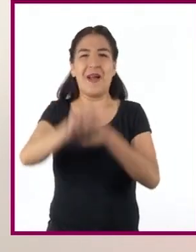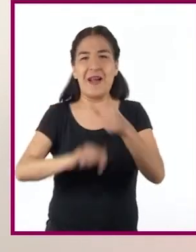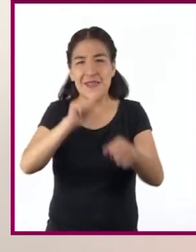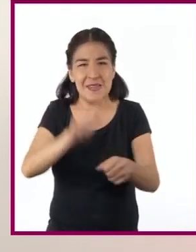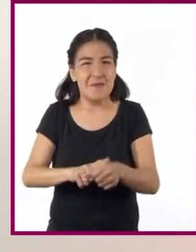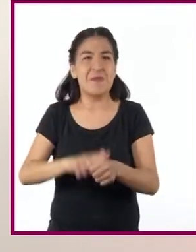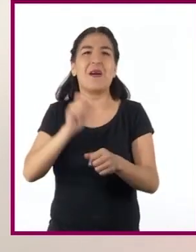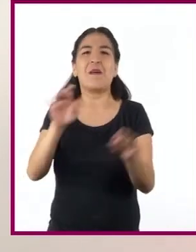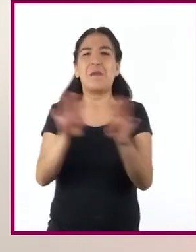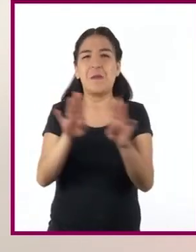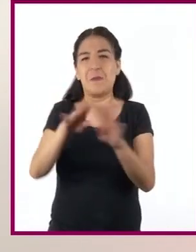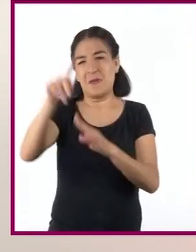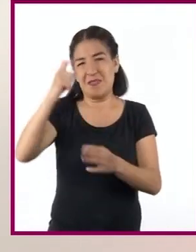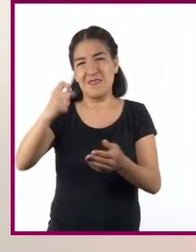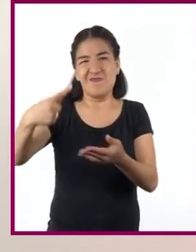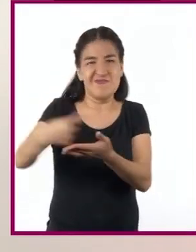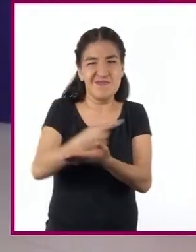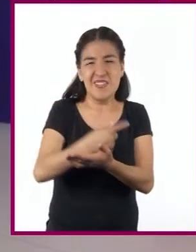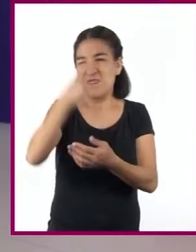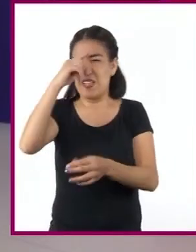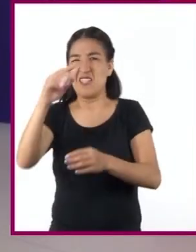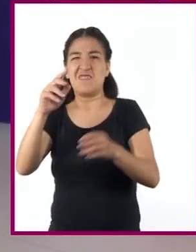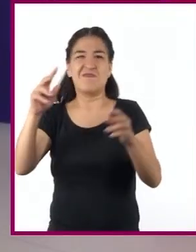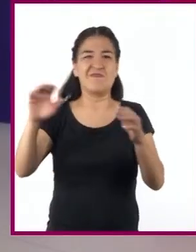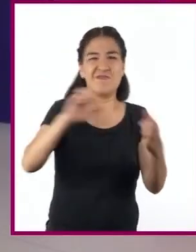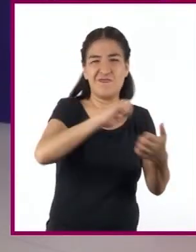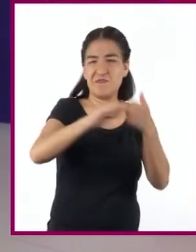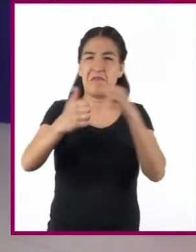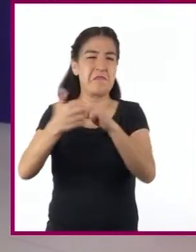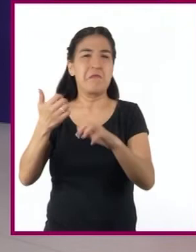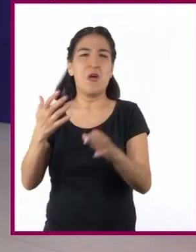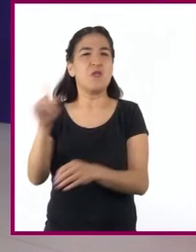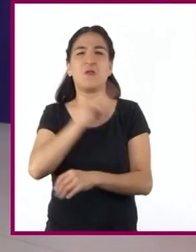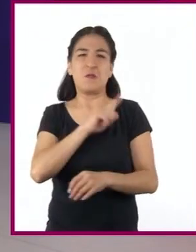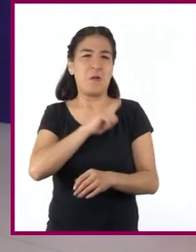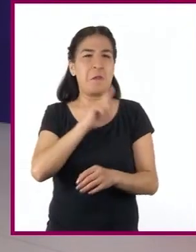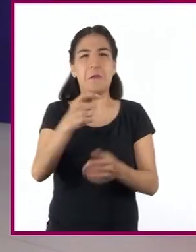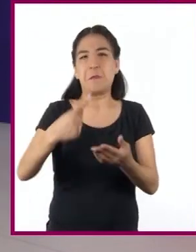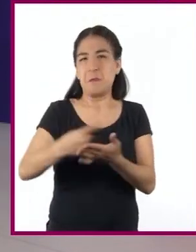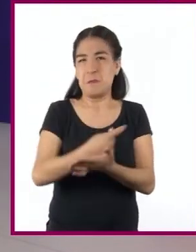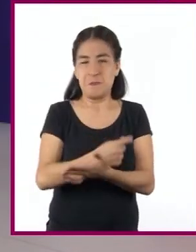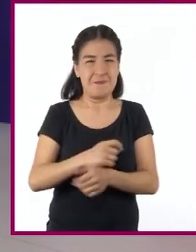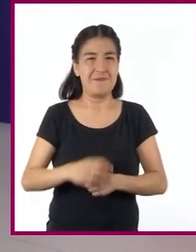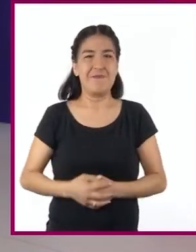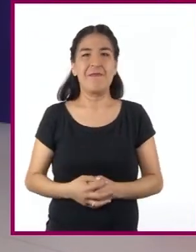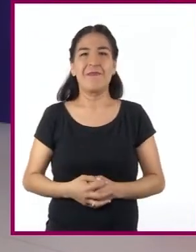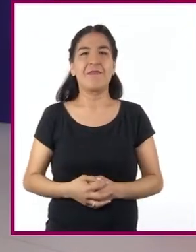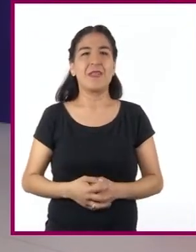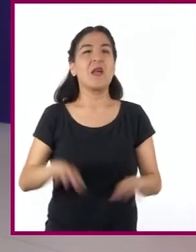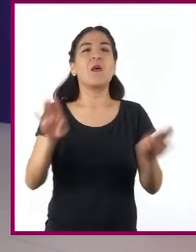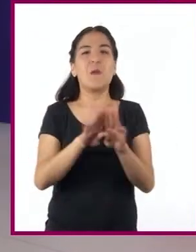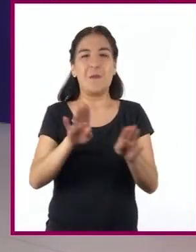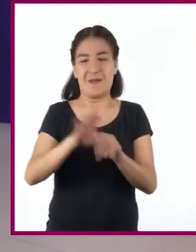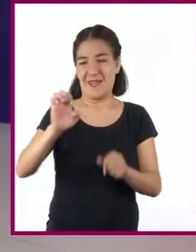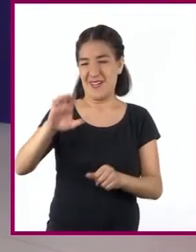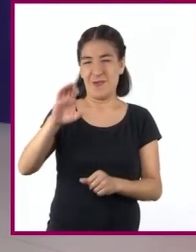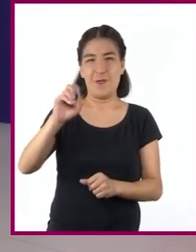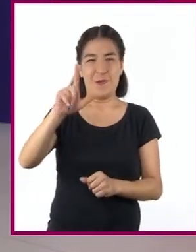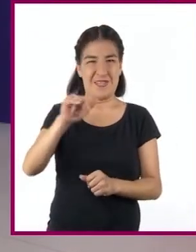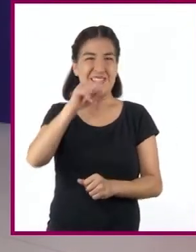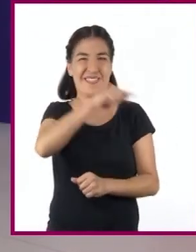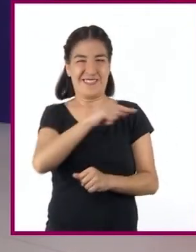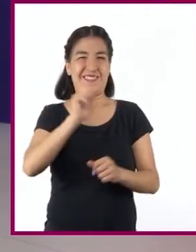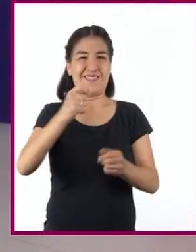opuesto, ni luchar contra los rivales. En la carta de E. coli, el tipo de reproducción asexual que